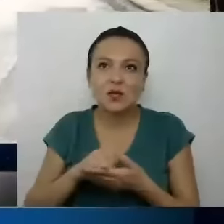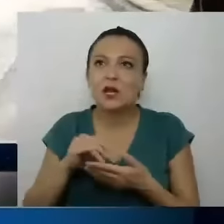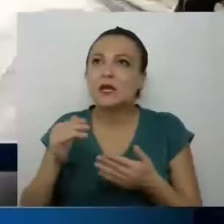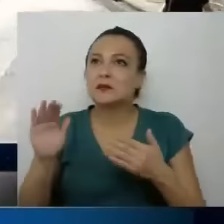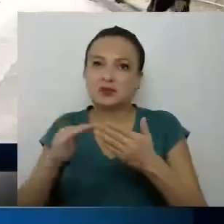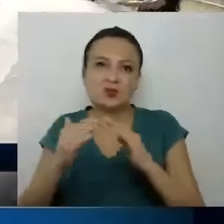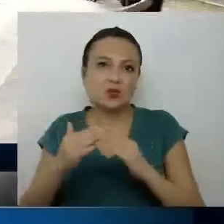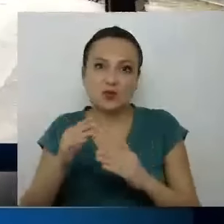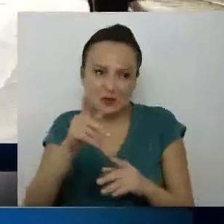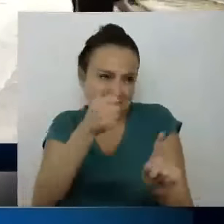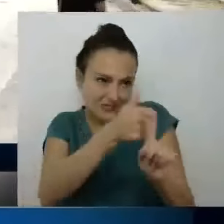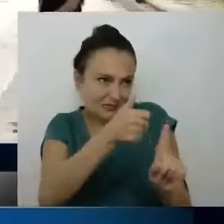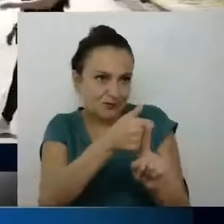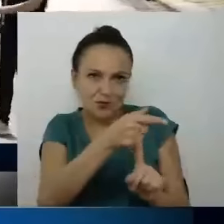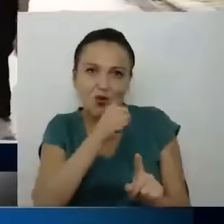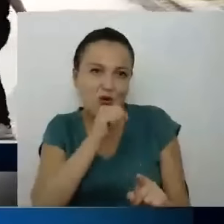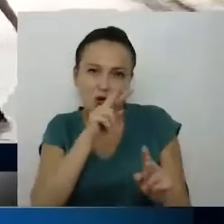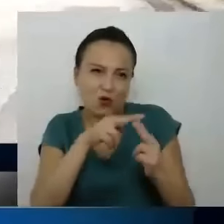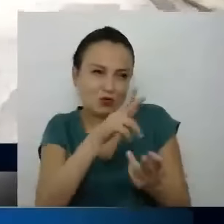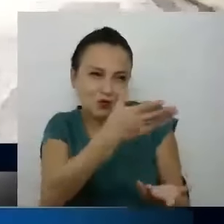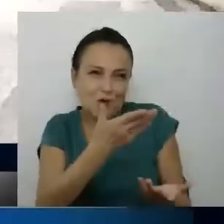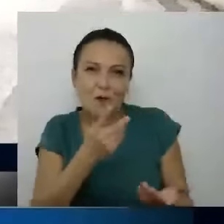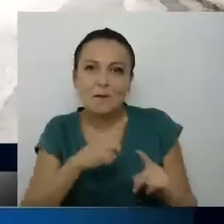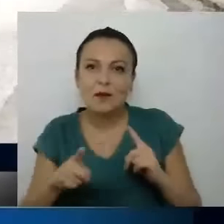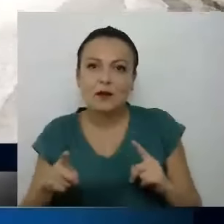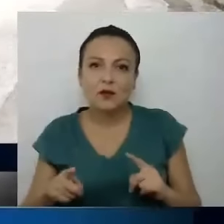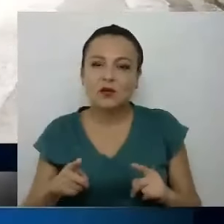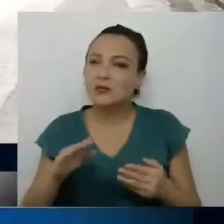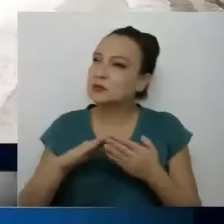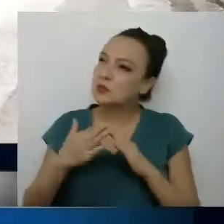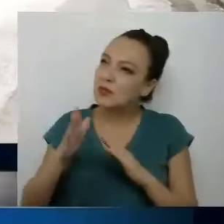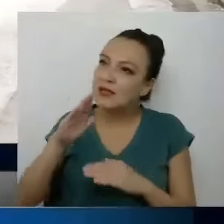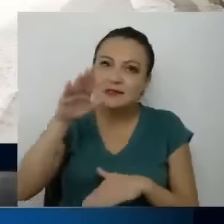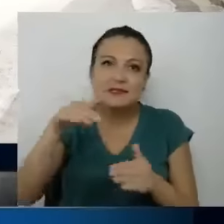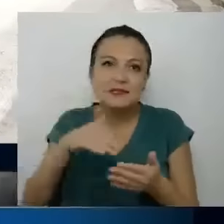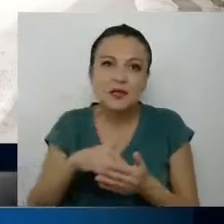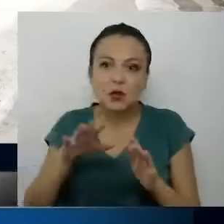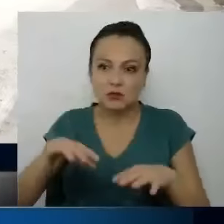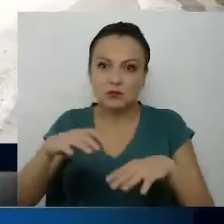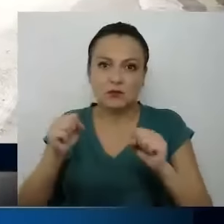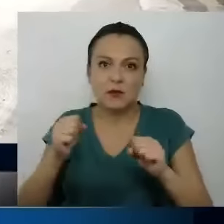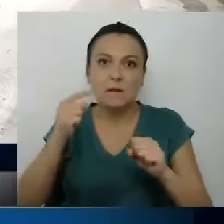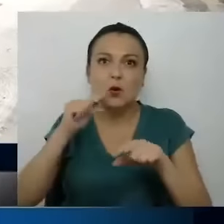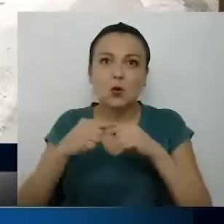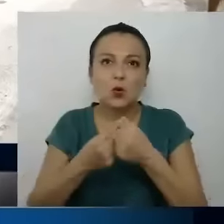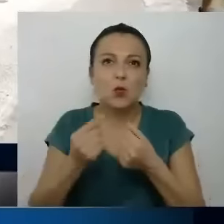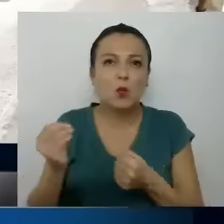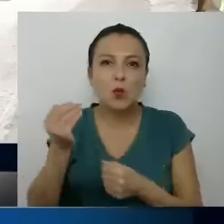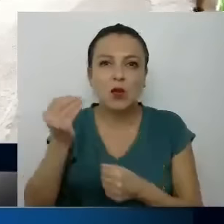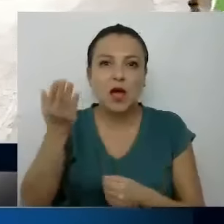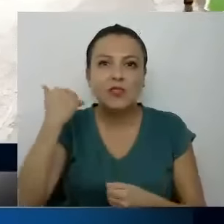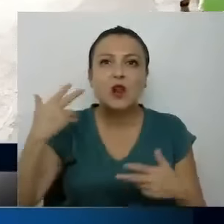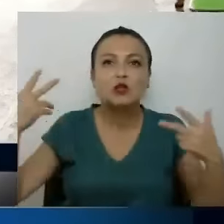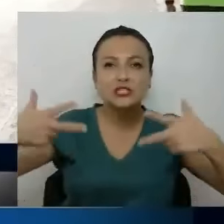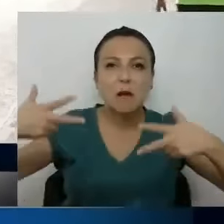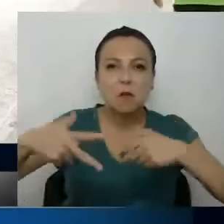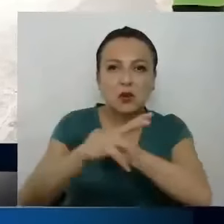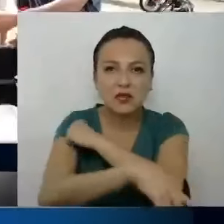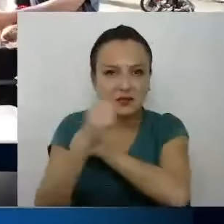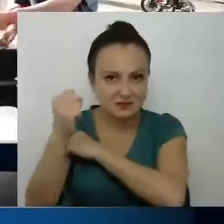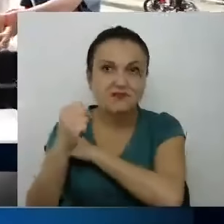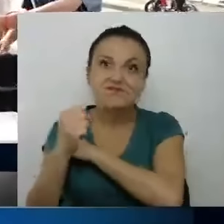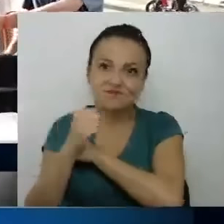usted mismo no conoció esa ciudad. Era una ciudad que en el centro estaba tomado para aquellas bandas juveniles que llamaban los Chapulines.